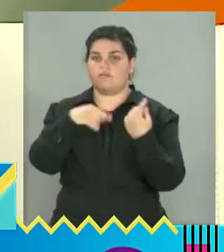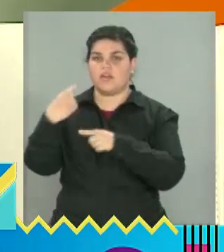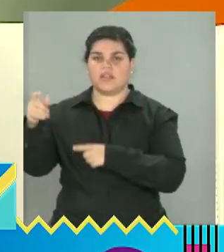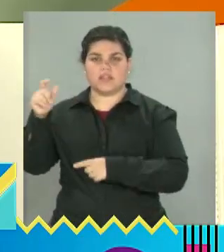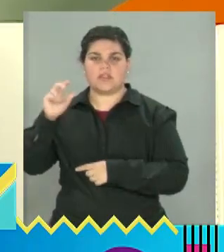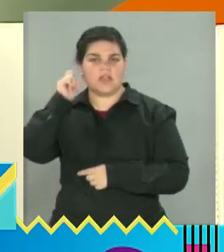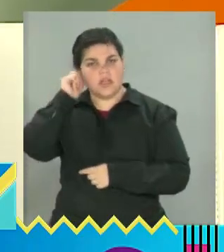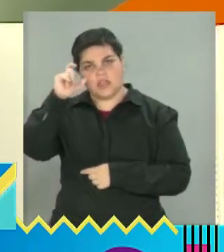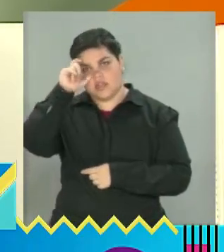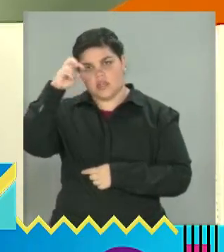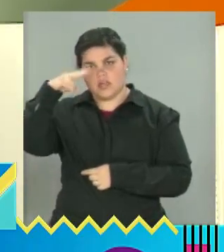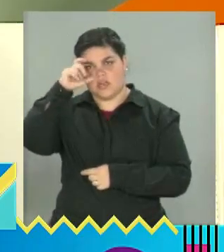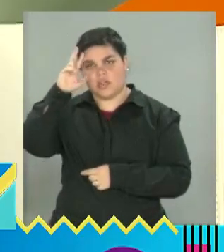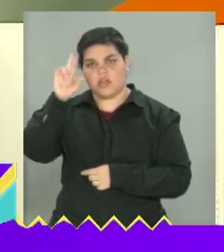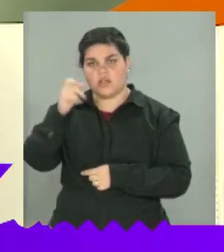de